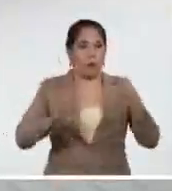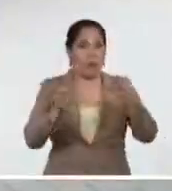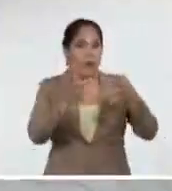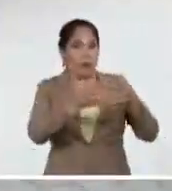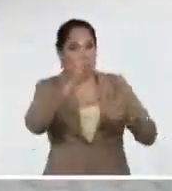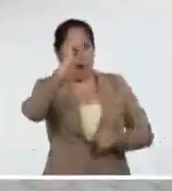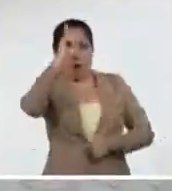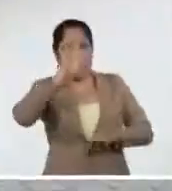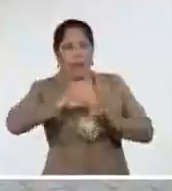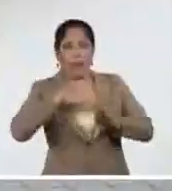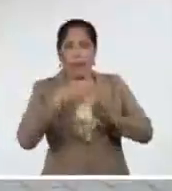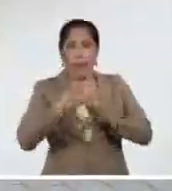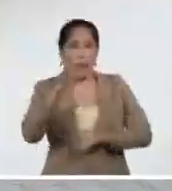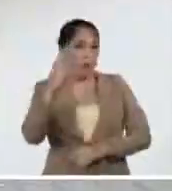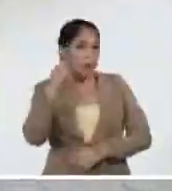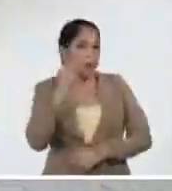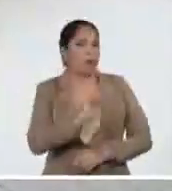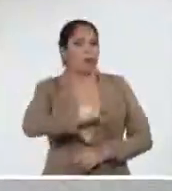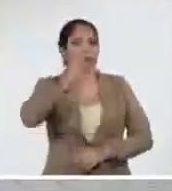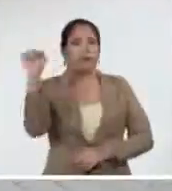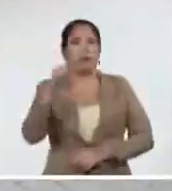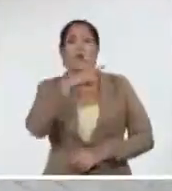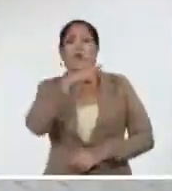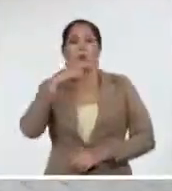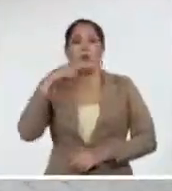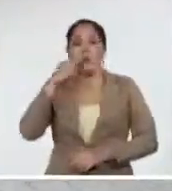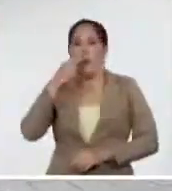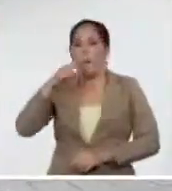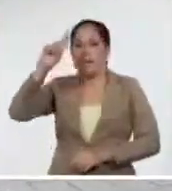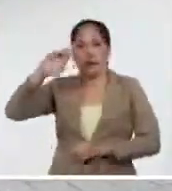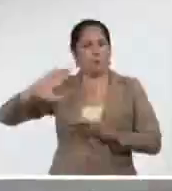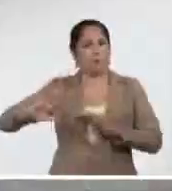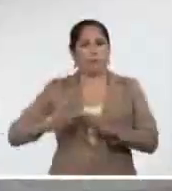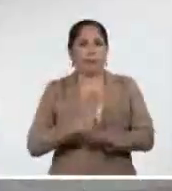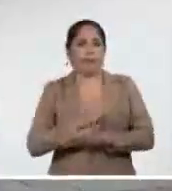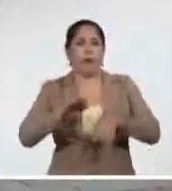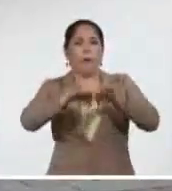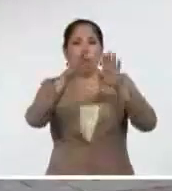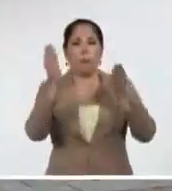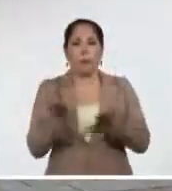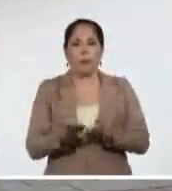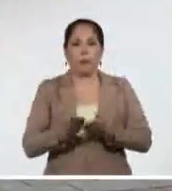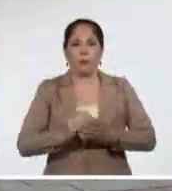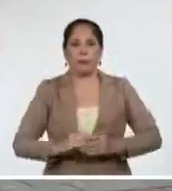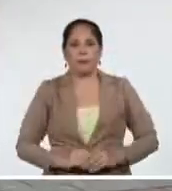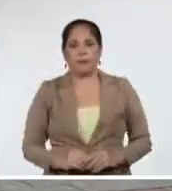que luego de 4 años venció, librando del fascismo a la humanidad.